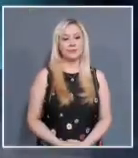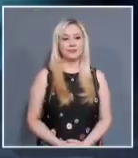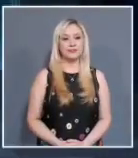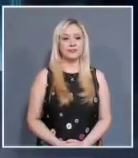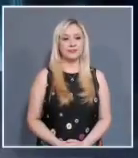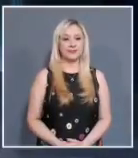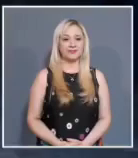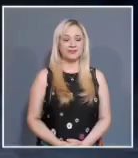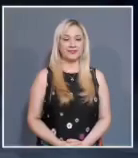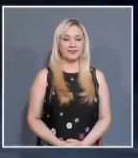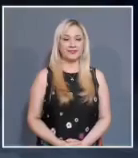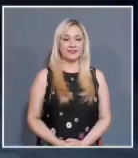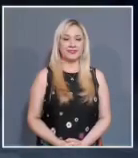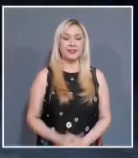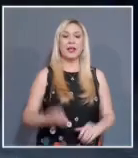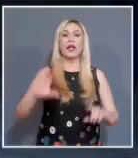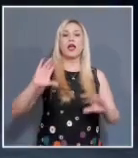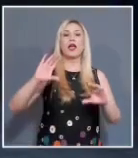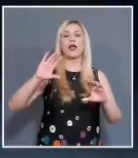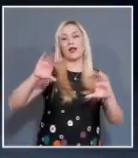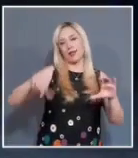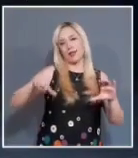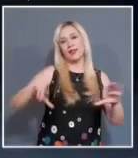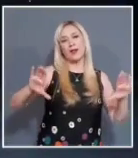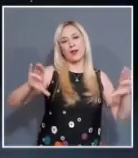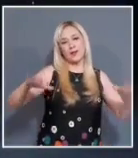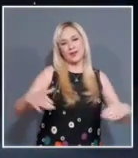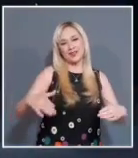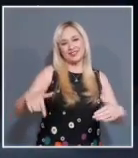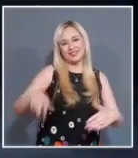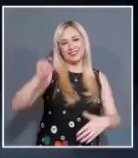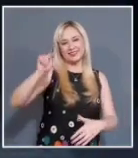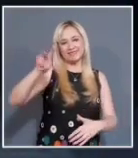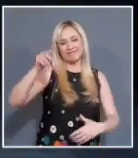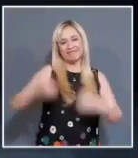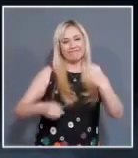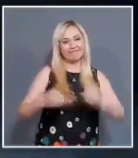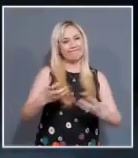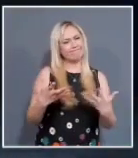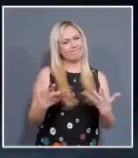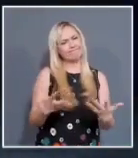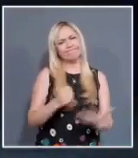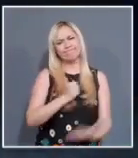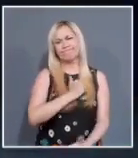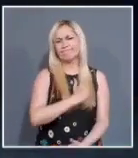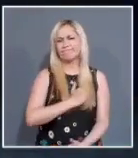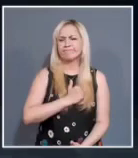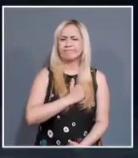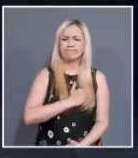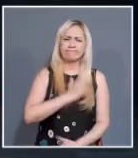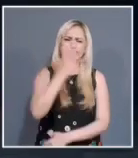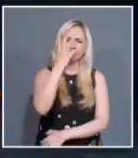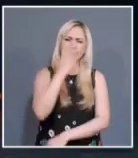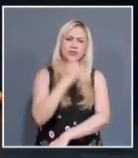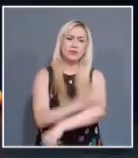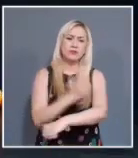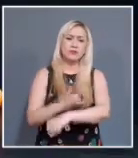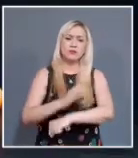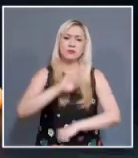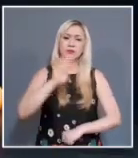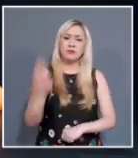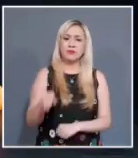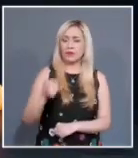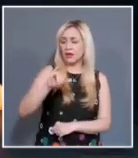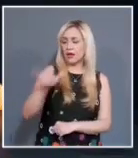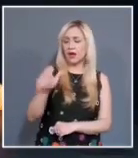La comunidad del canal del Poder Judicial de la Federación lamenta el sensible fallecimiento de uno de nuestros compañeros, Javier Arreola